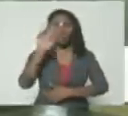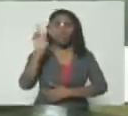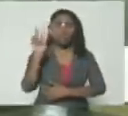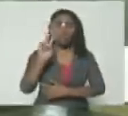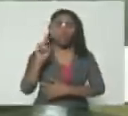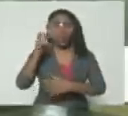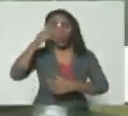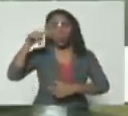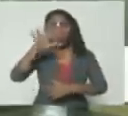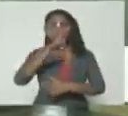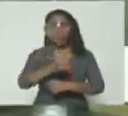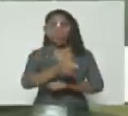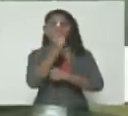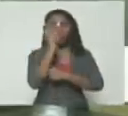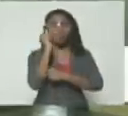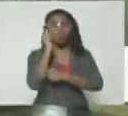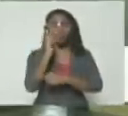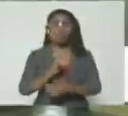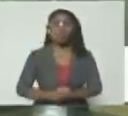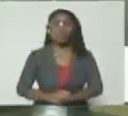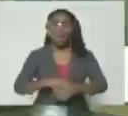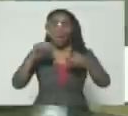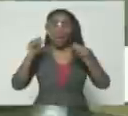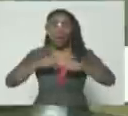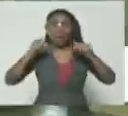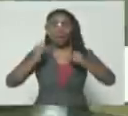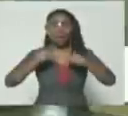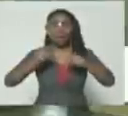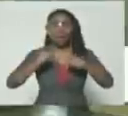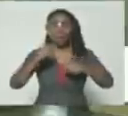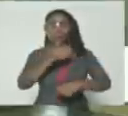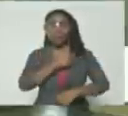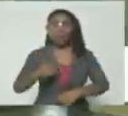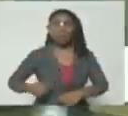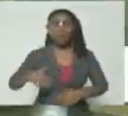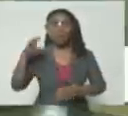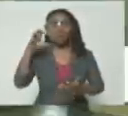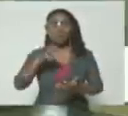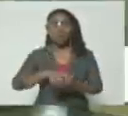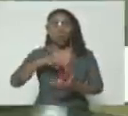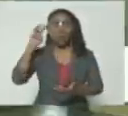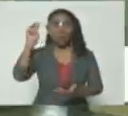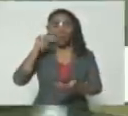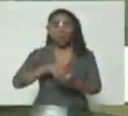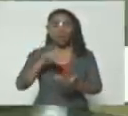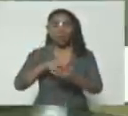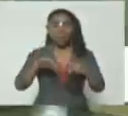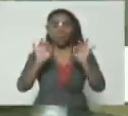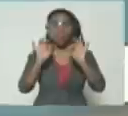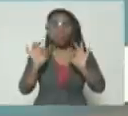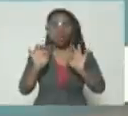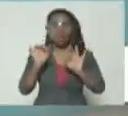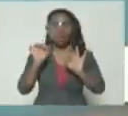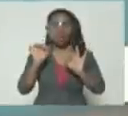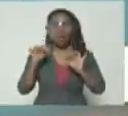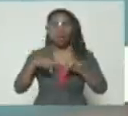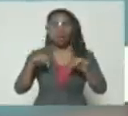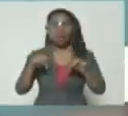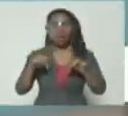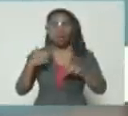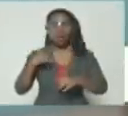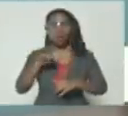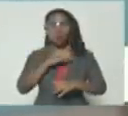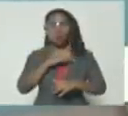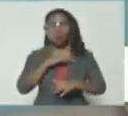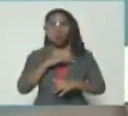pueblo pescador y acuicultor. Desde aquí, presidente, del estado Miranda, especialmente desde Mampote, desde nuestra